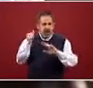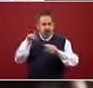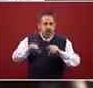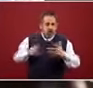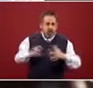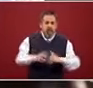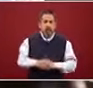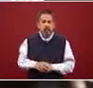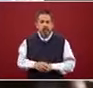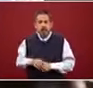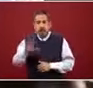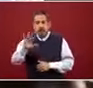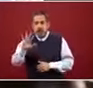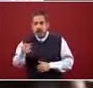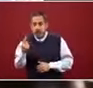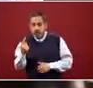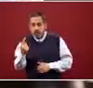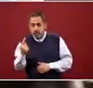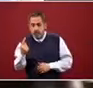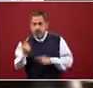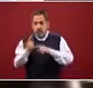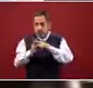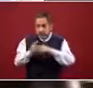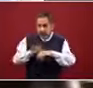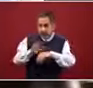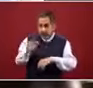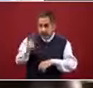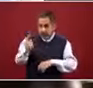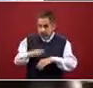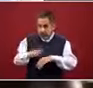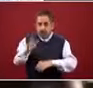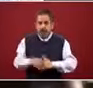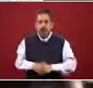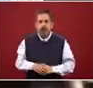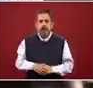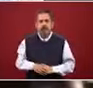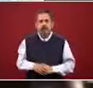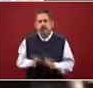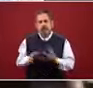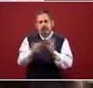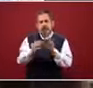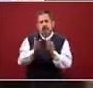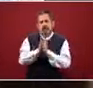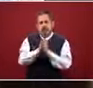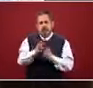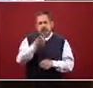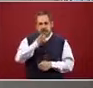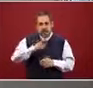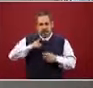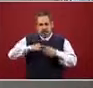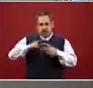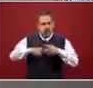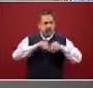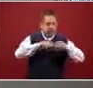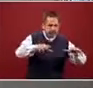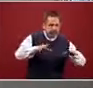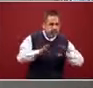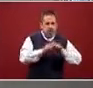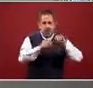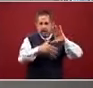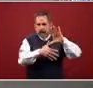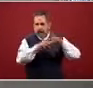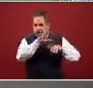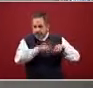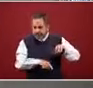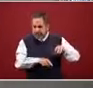hoy. 51. 51 más. Sí. Bueno, si me comenta eso, por favor, primero lo de expansión, si el